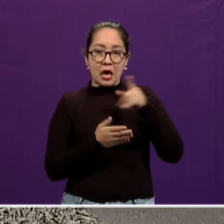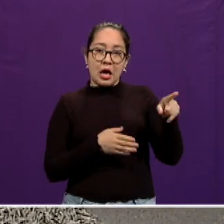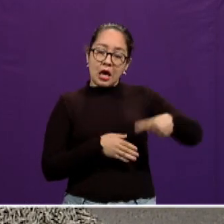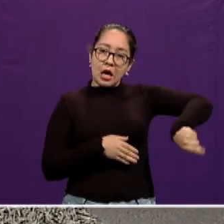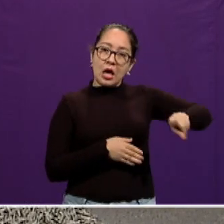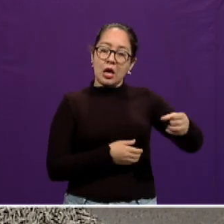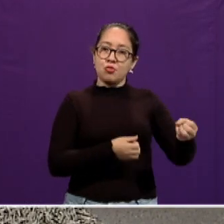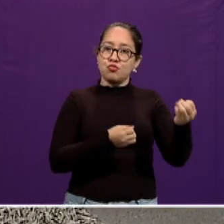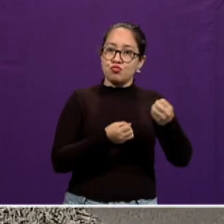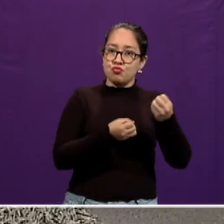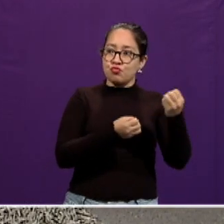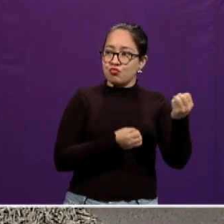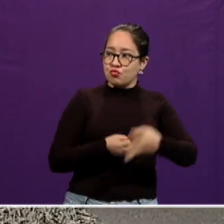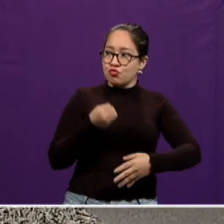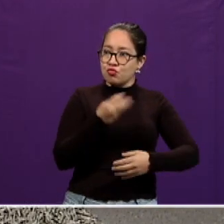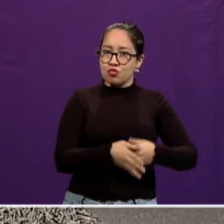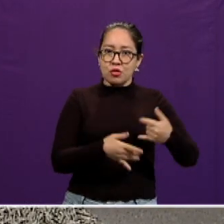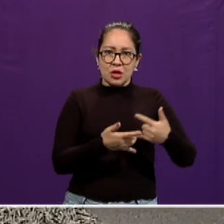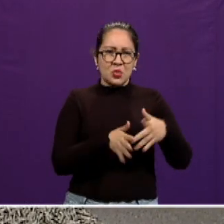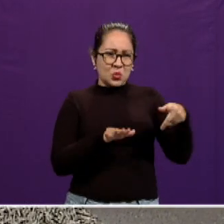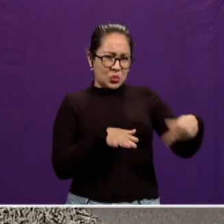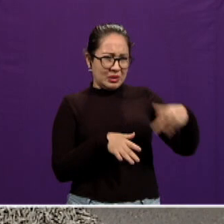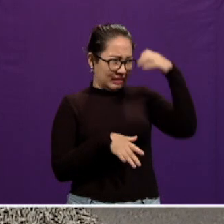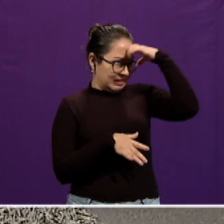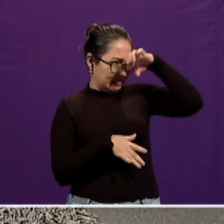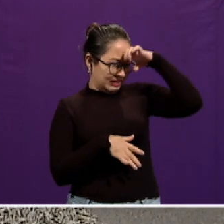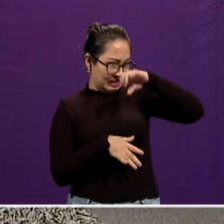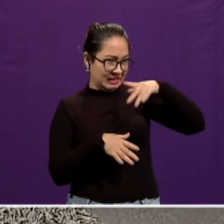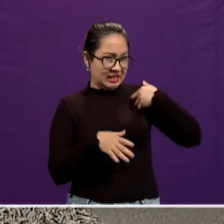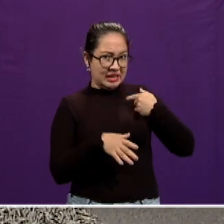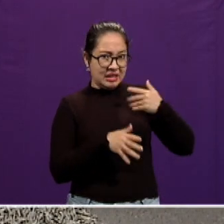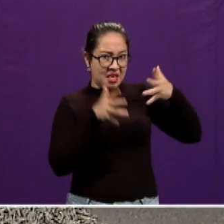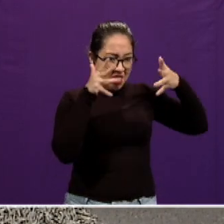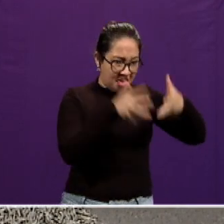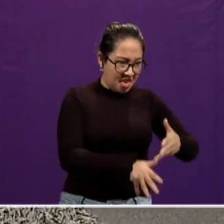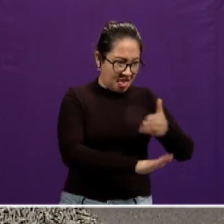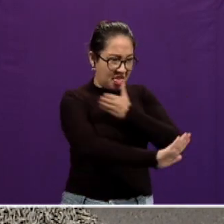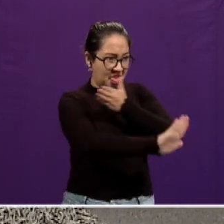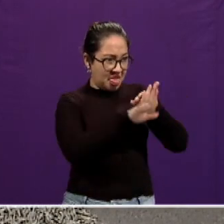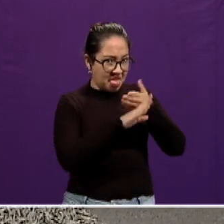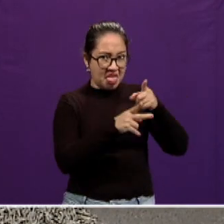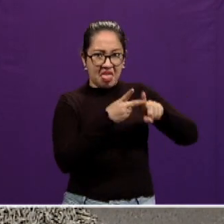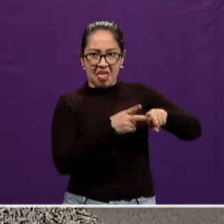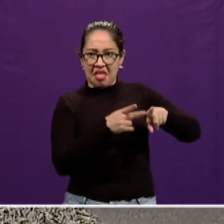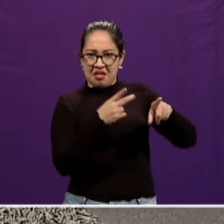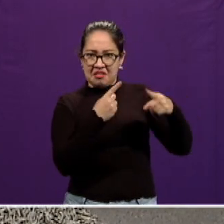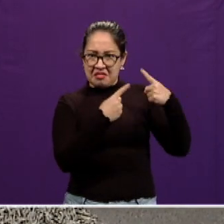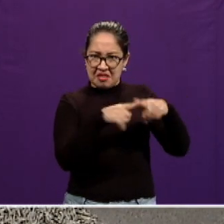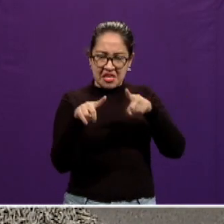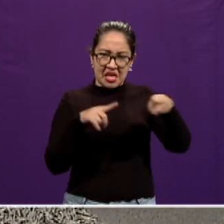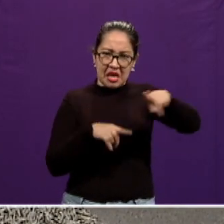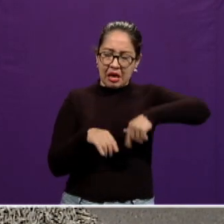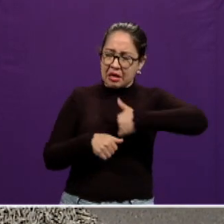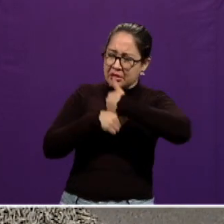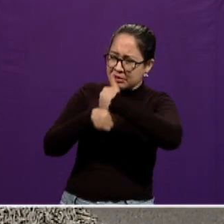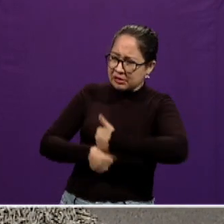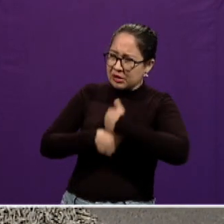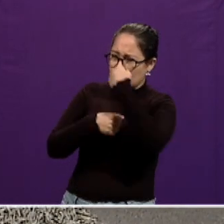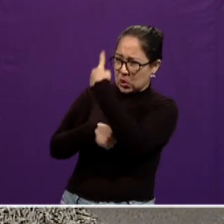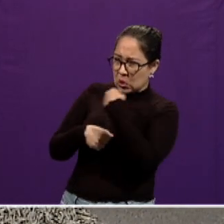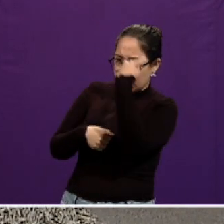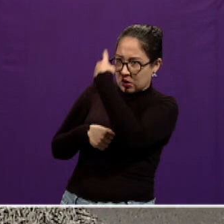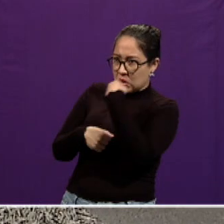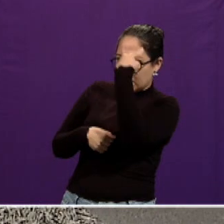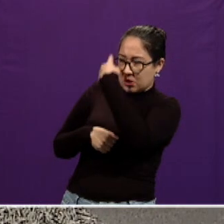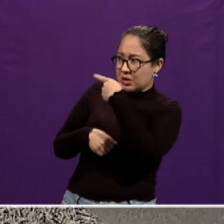contado historias de terror de verdad en sus trabajos, que los regañan, que los violentan, que los hacen estar ahí 1,000 horas, ¿no? Porque solo sí,